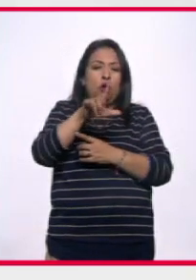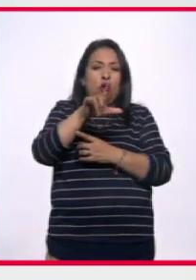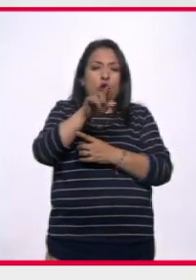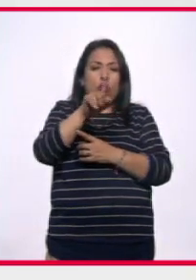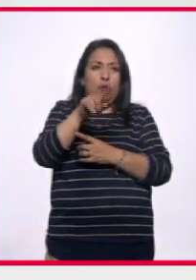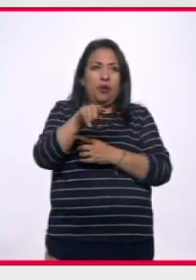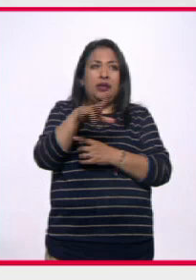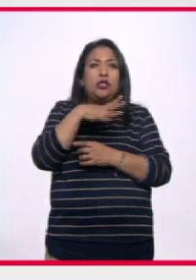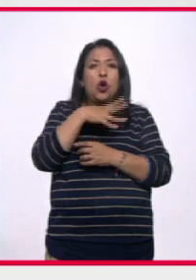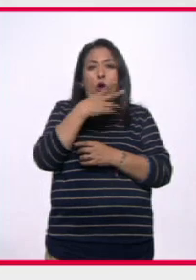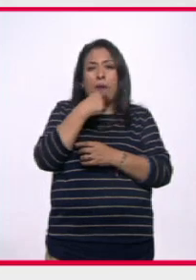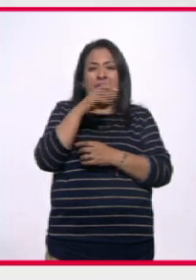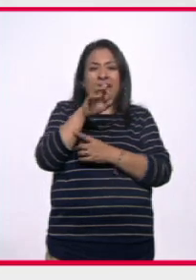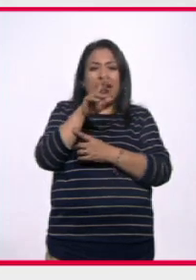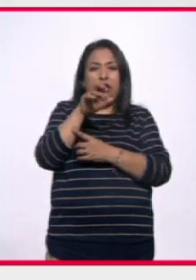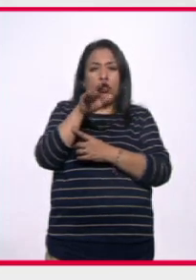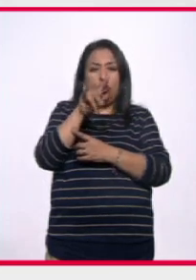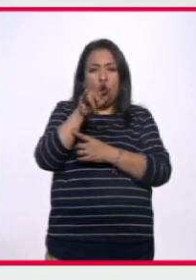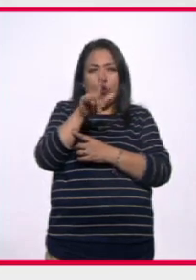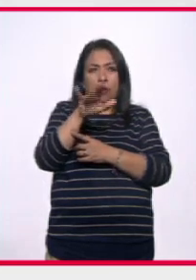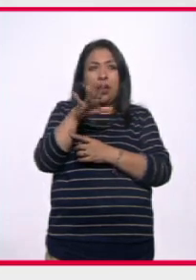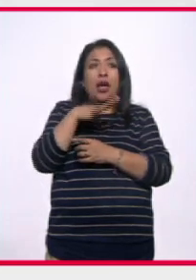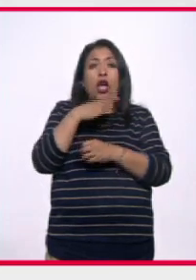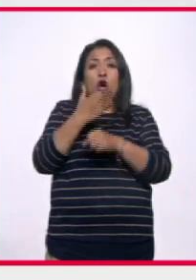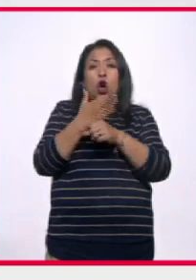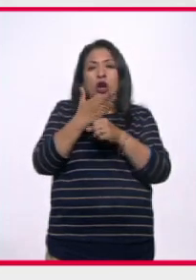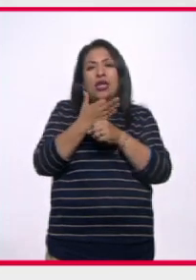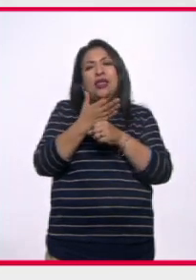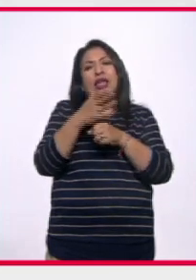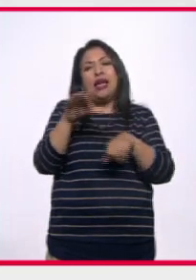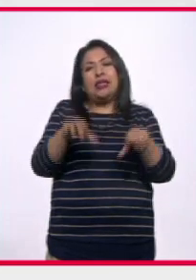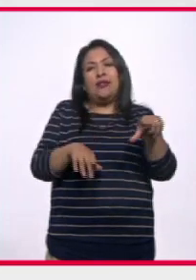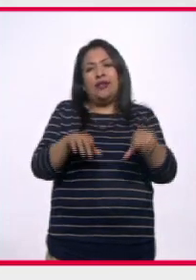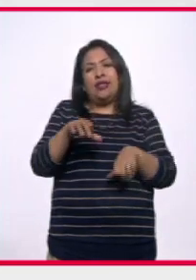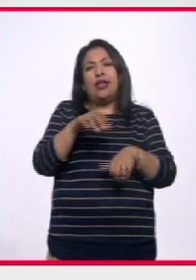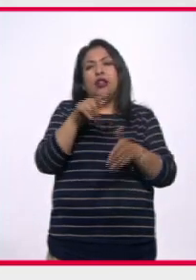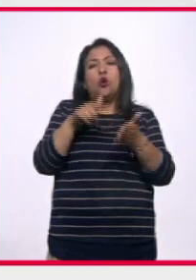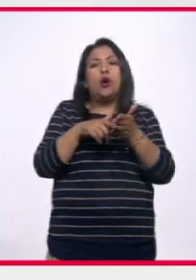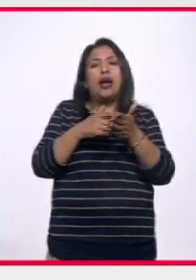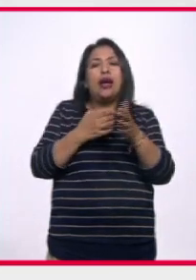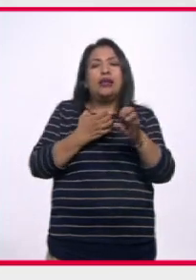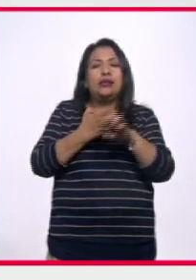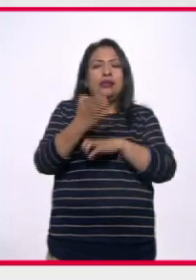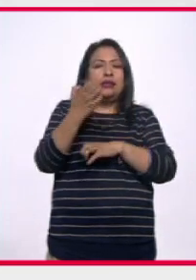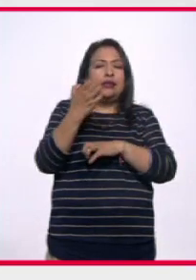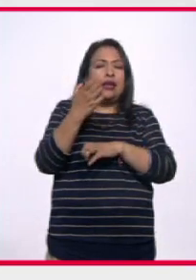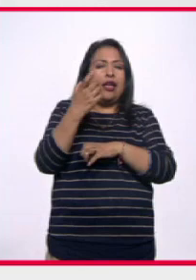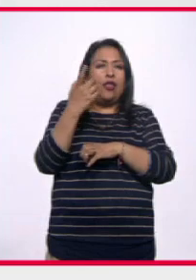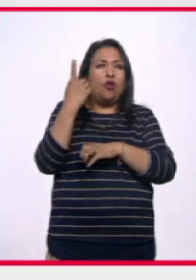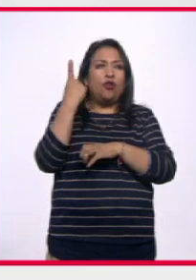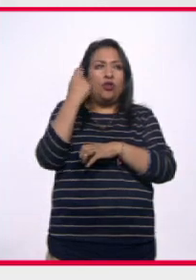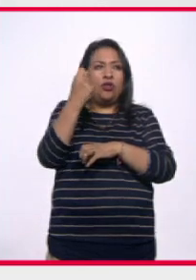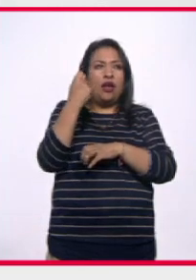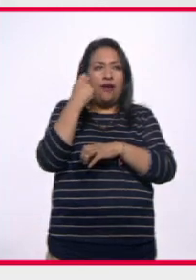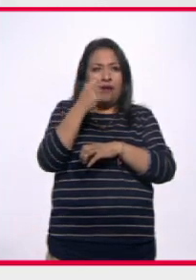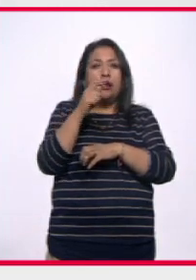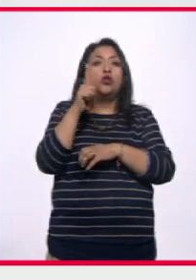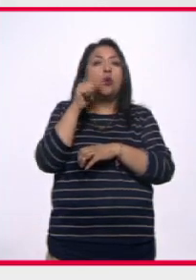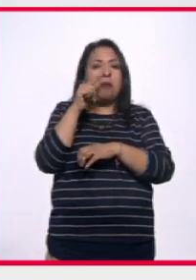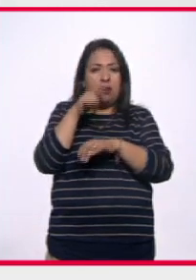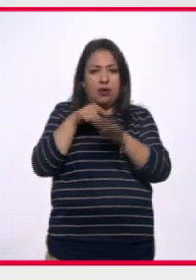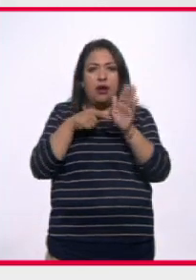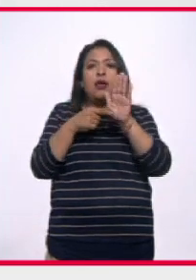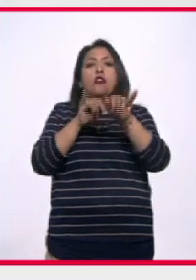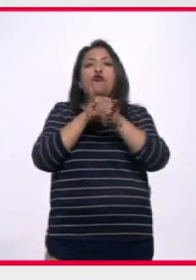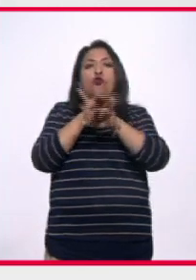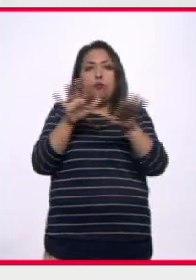ernesto numerado se encuentra habitan las cornadas pellicer jana se halla en el estado de tabasco nació de villahermosa que tendremos mañana